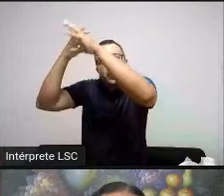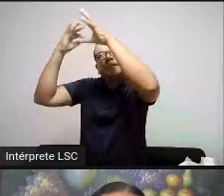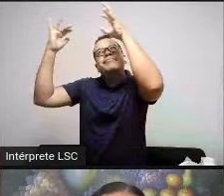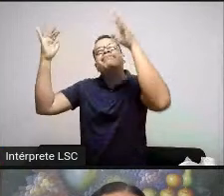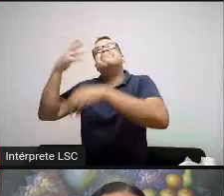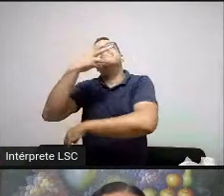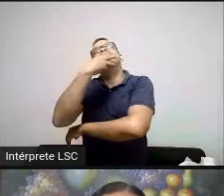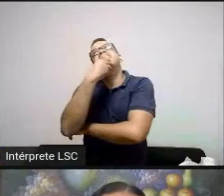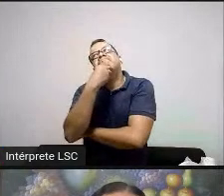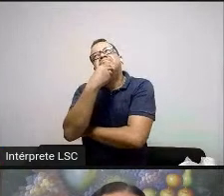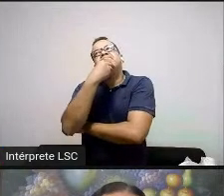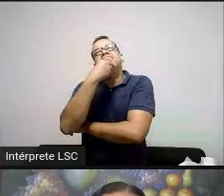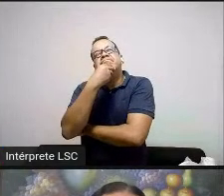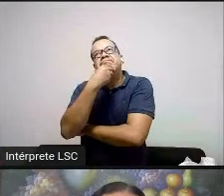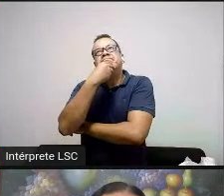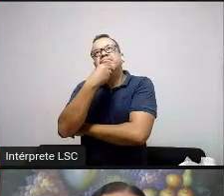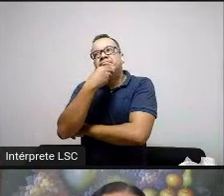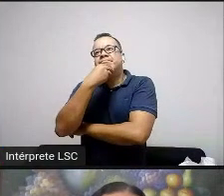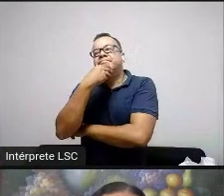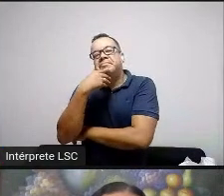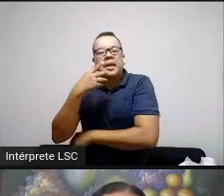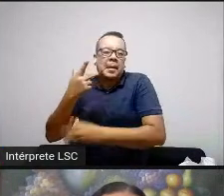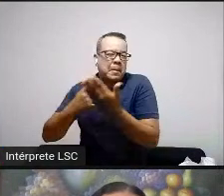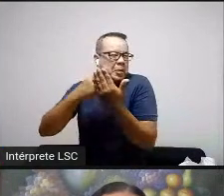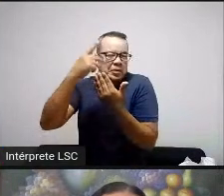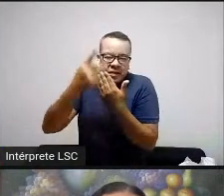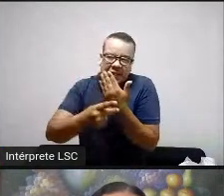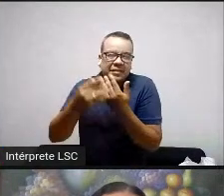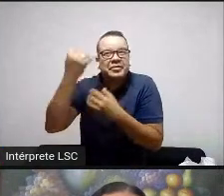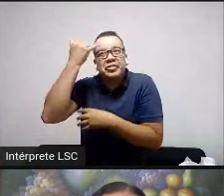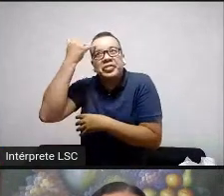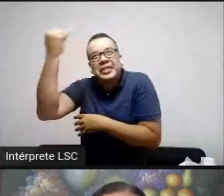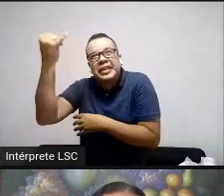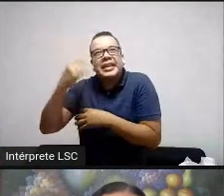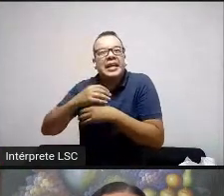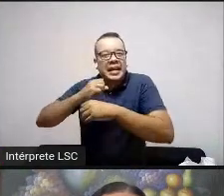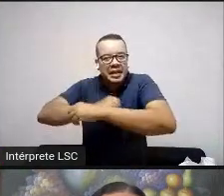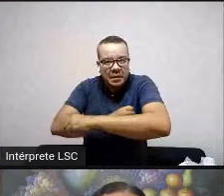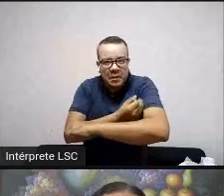los proyectos y lo ideado y la comunidad que nos merecemos.